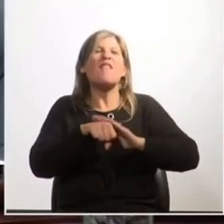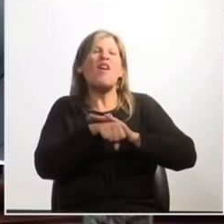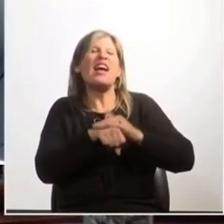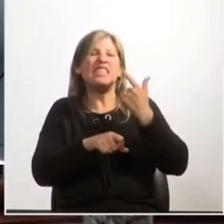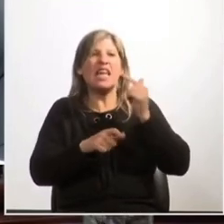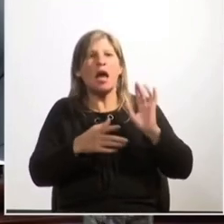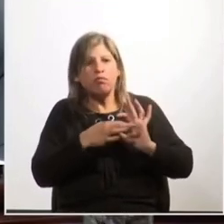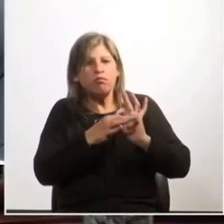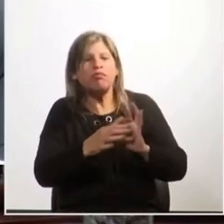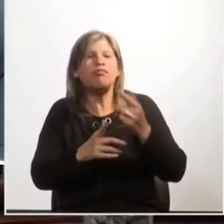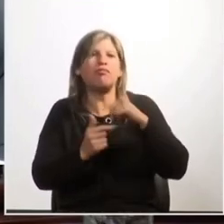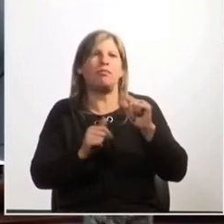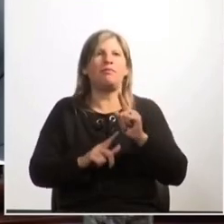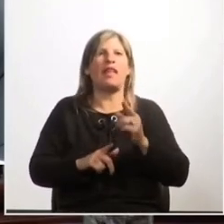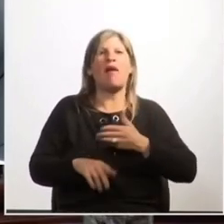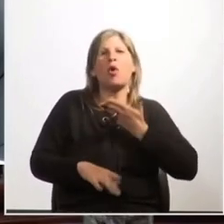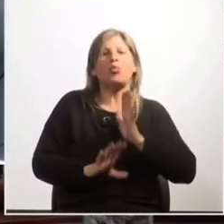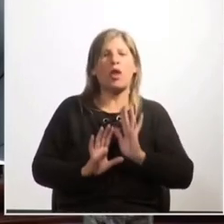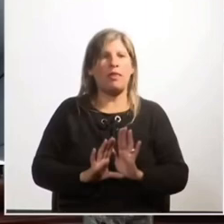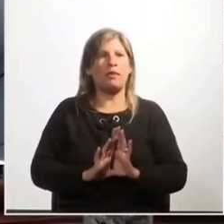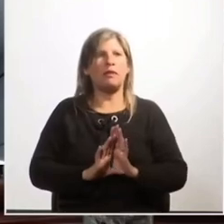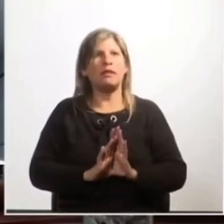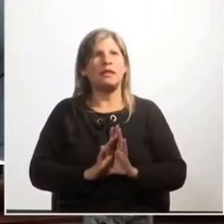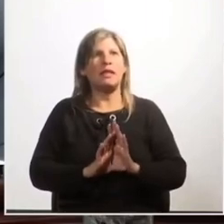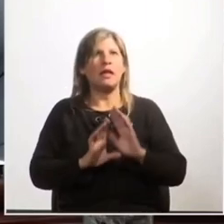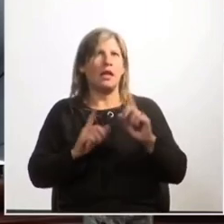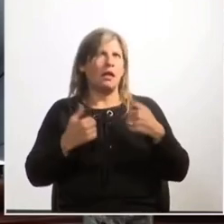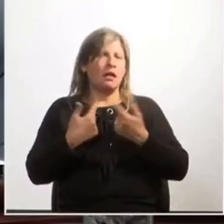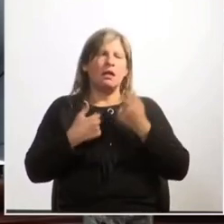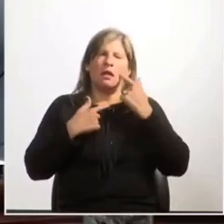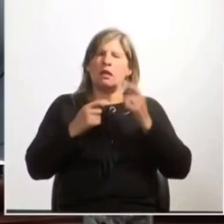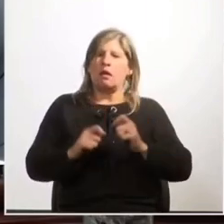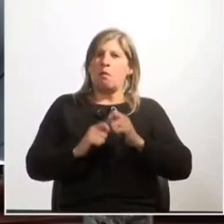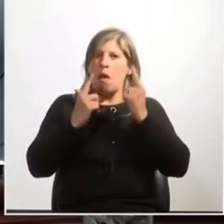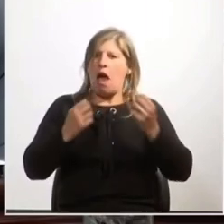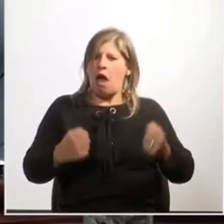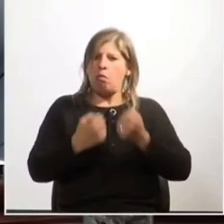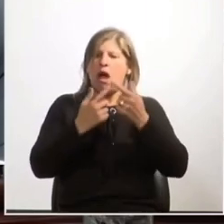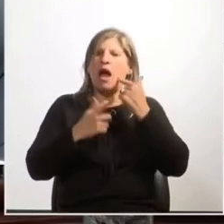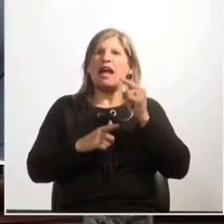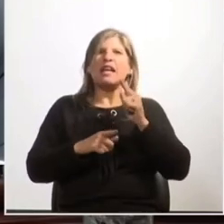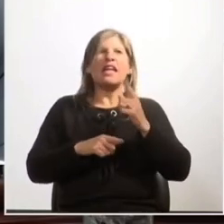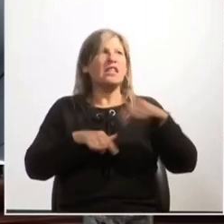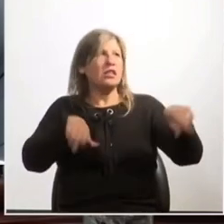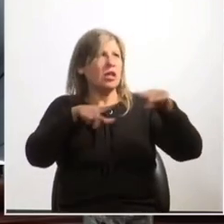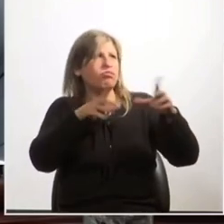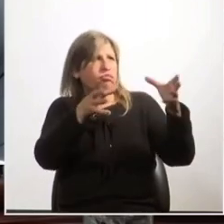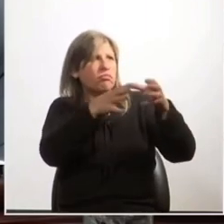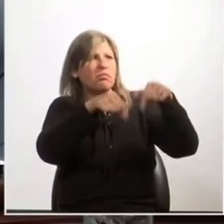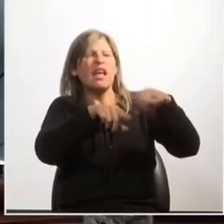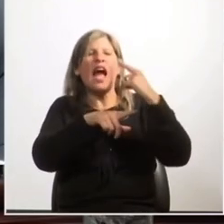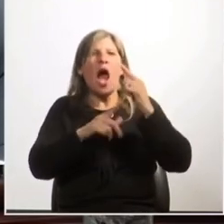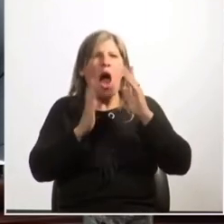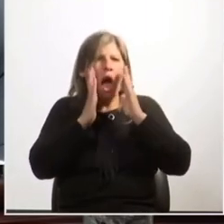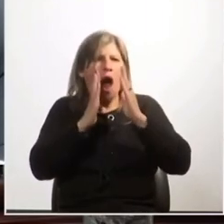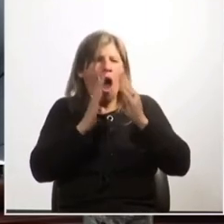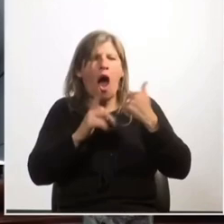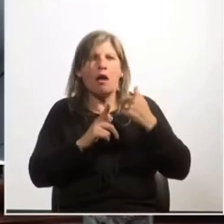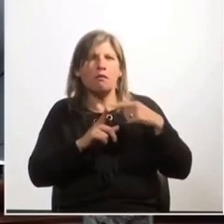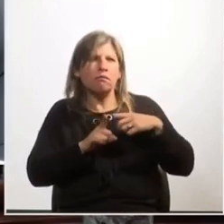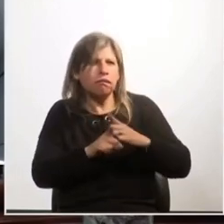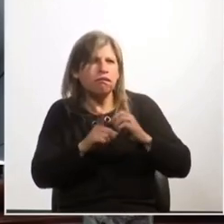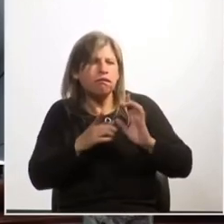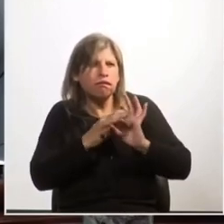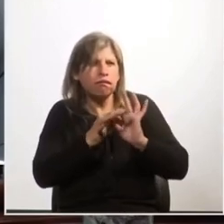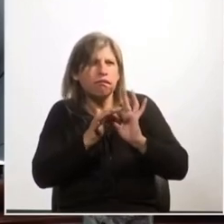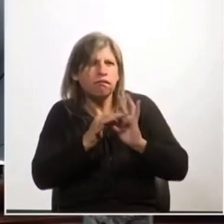desde nuestra perspectiva. Resulta impactante que quienes se dedicaron durante años a seguir cada paso de la política